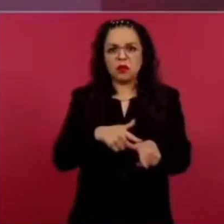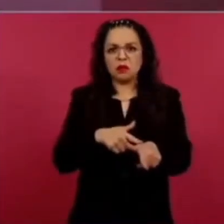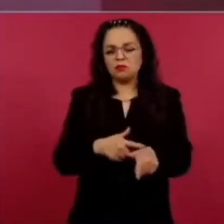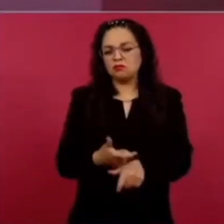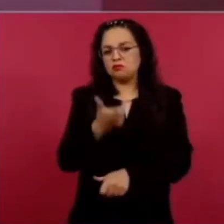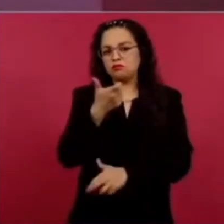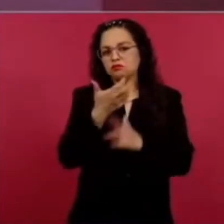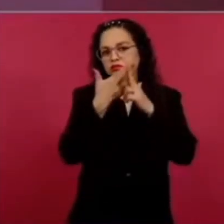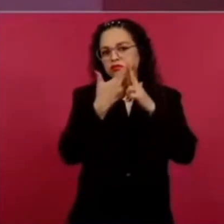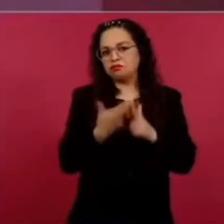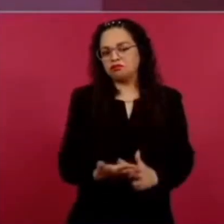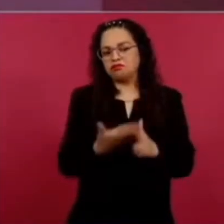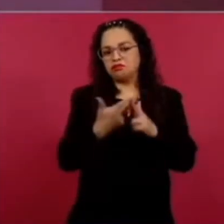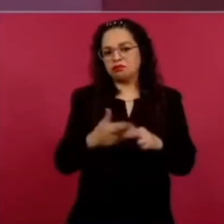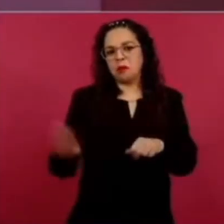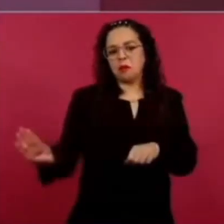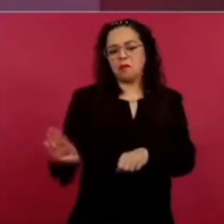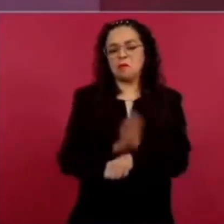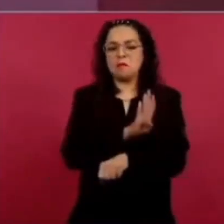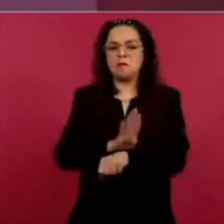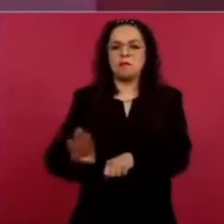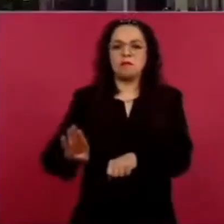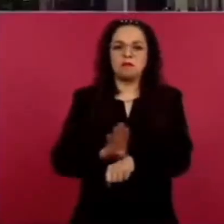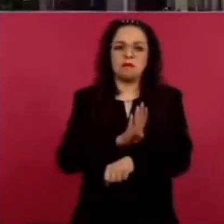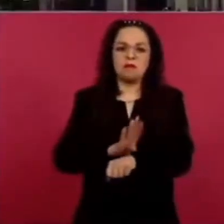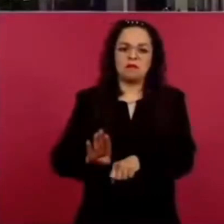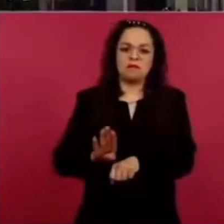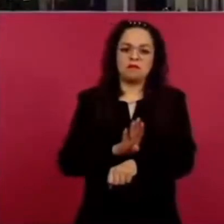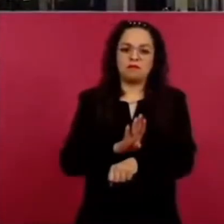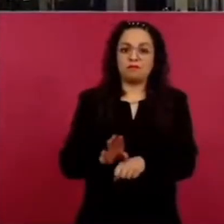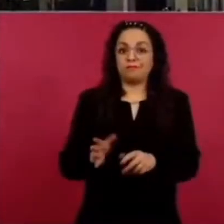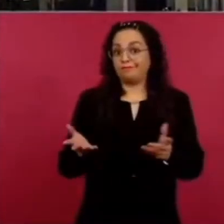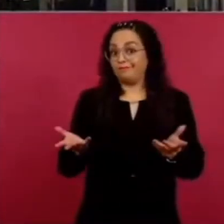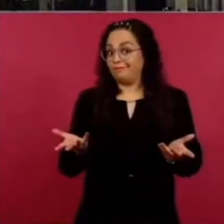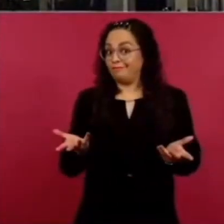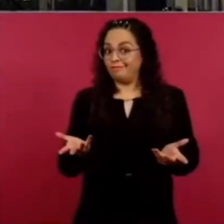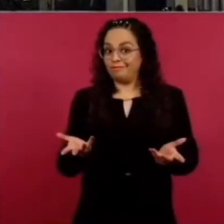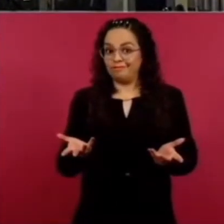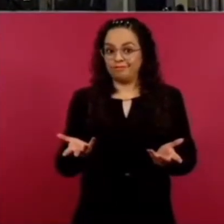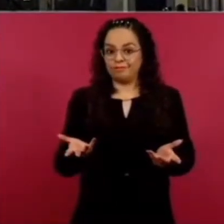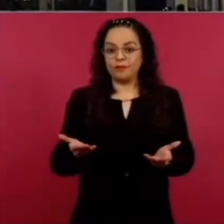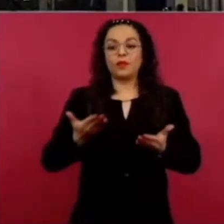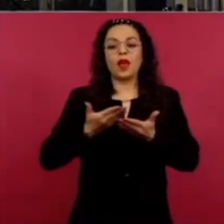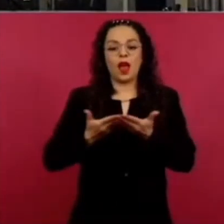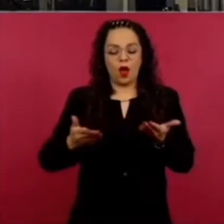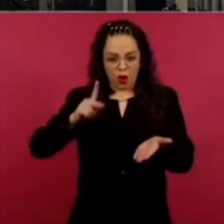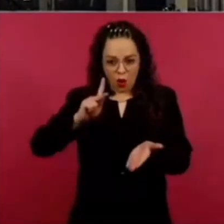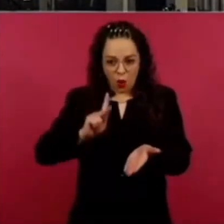Y ahora están dando la batalla.